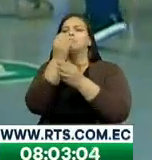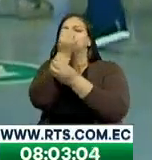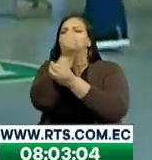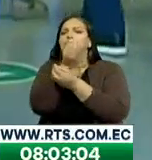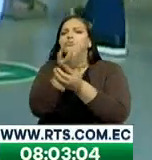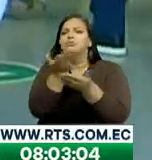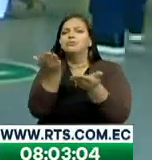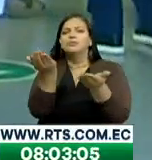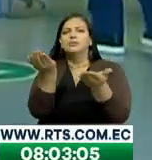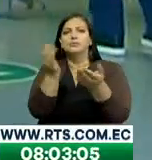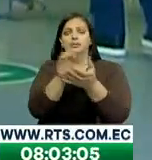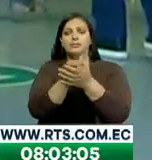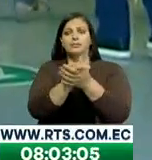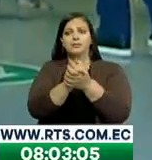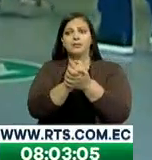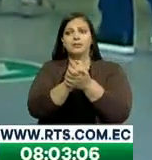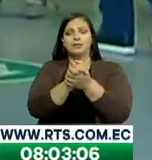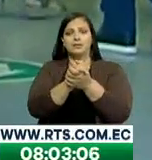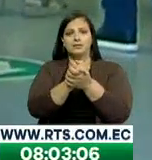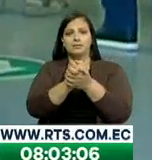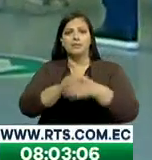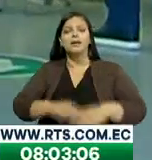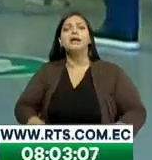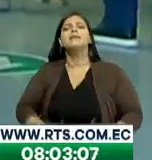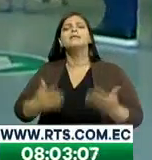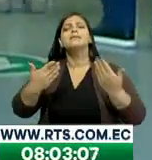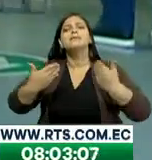Que se le ha devolvido, dijo el chavo,